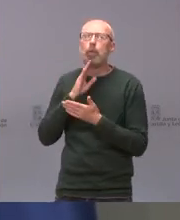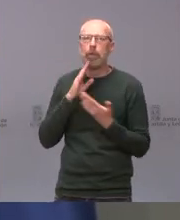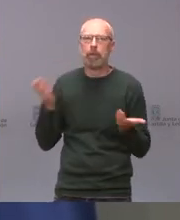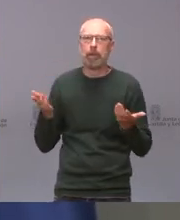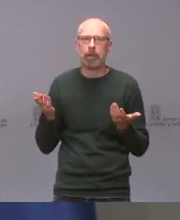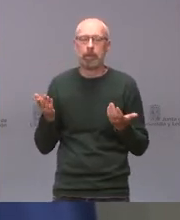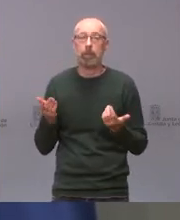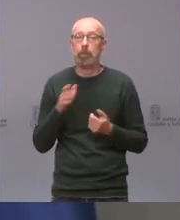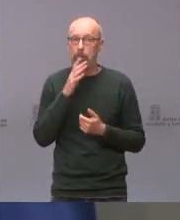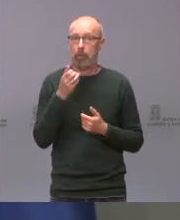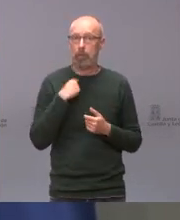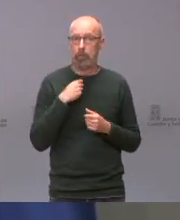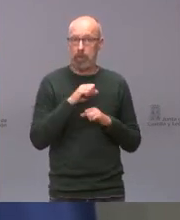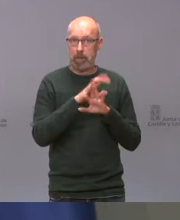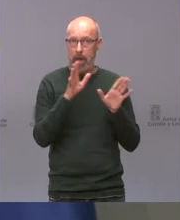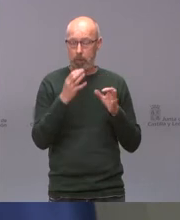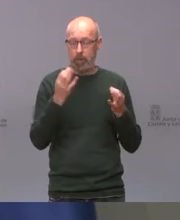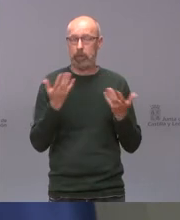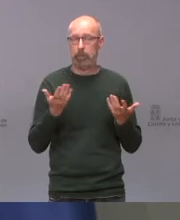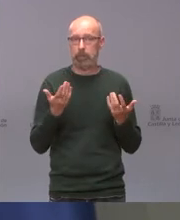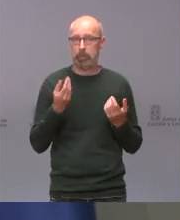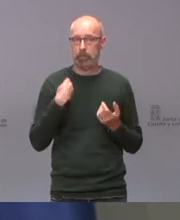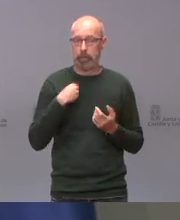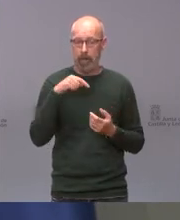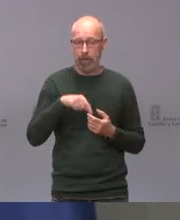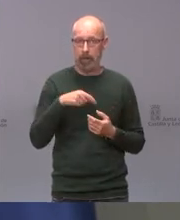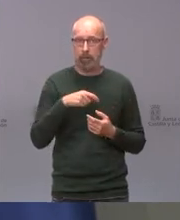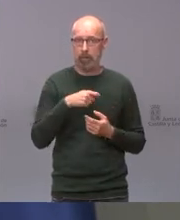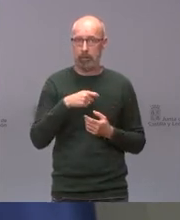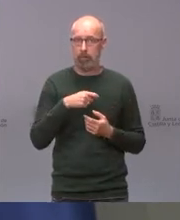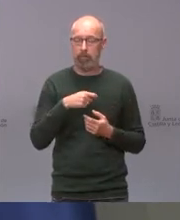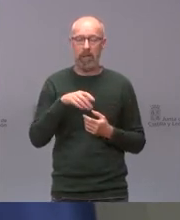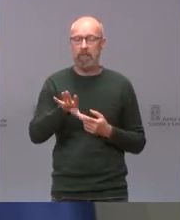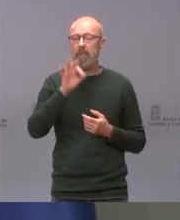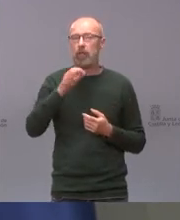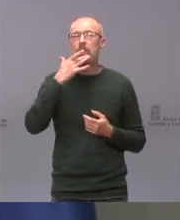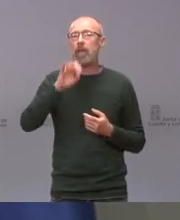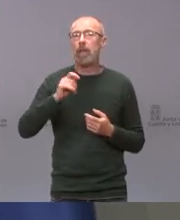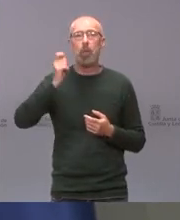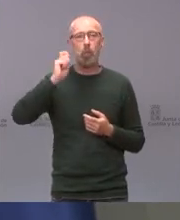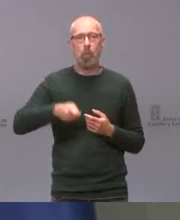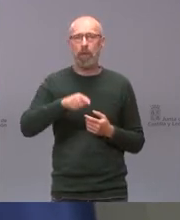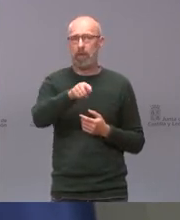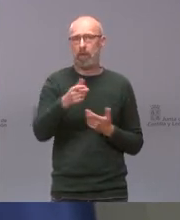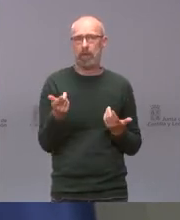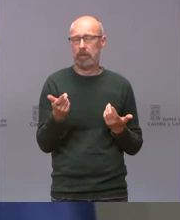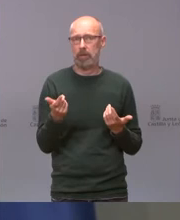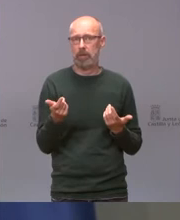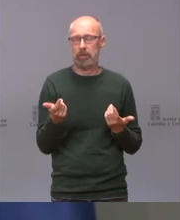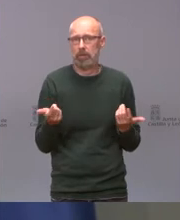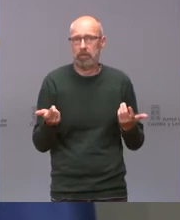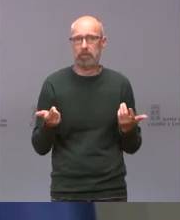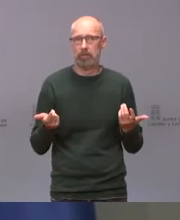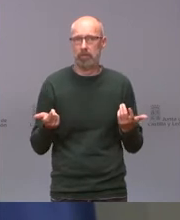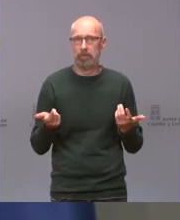es evidencia, y en este país quien toma algunas decisiones son los jueces, de que esto no es así. Y además